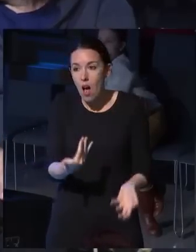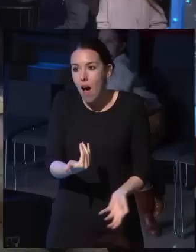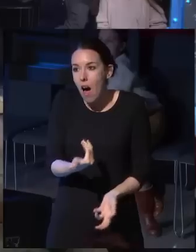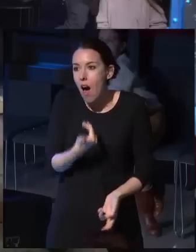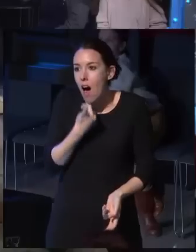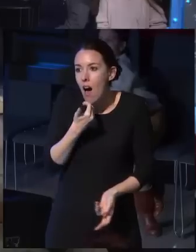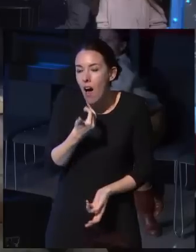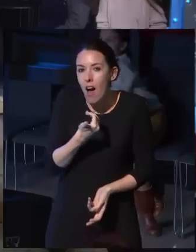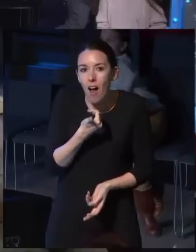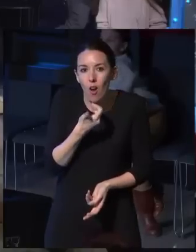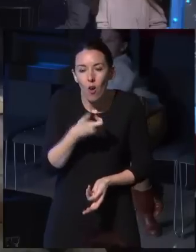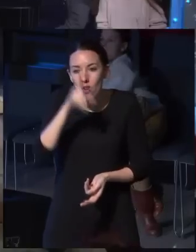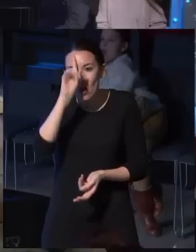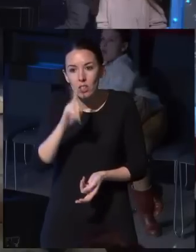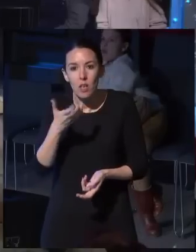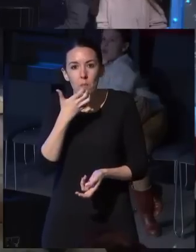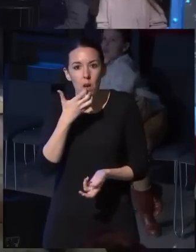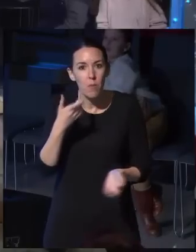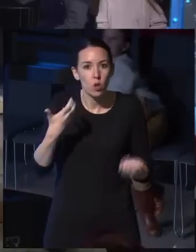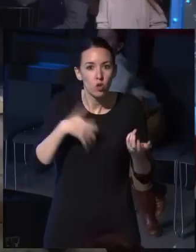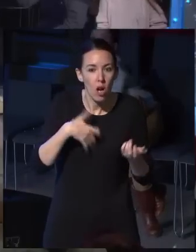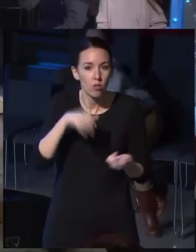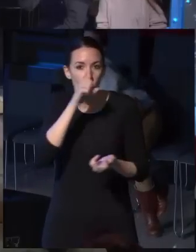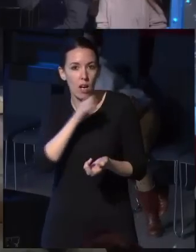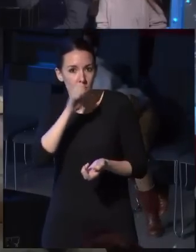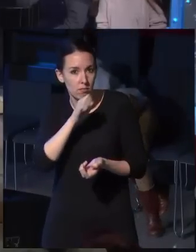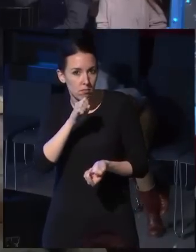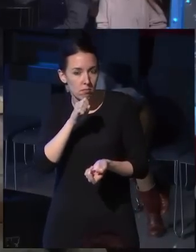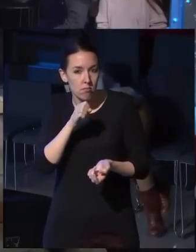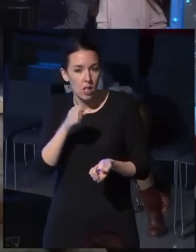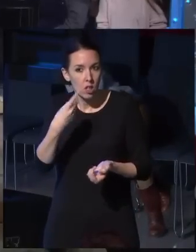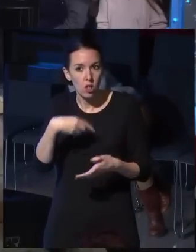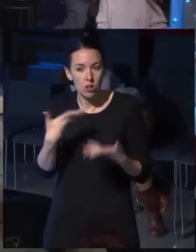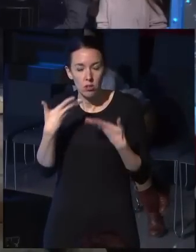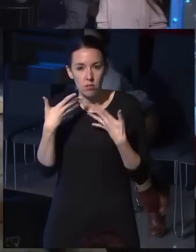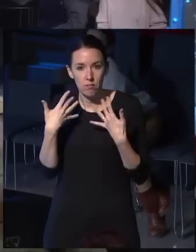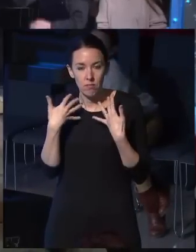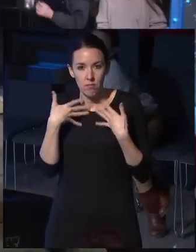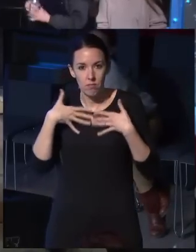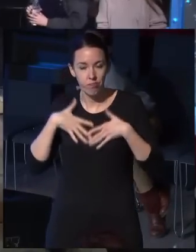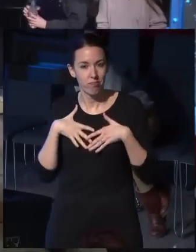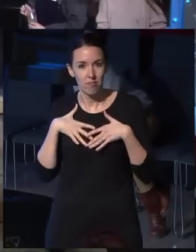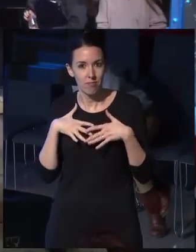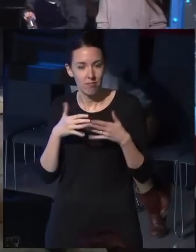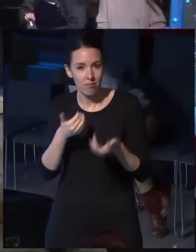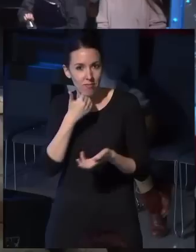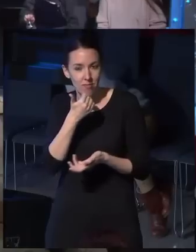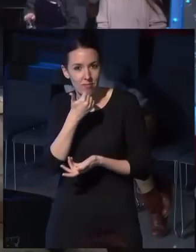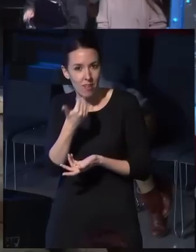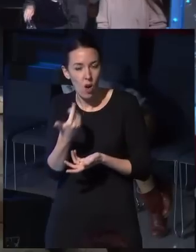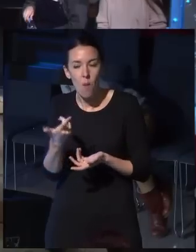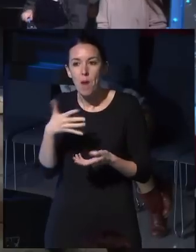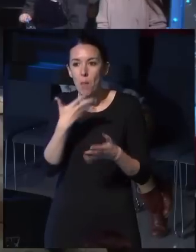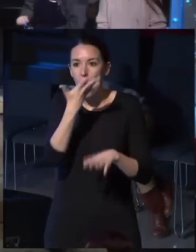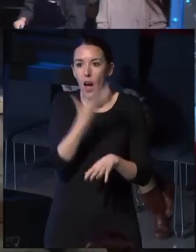cuando estáis interpretando canciones que a nosotros nos llega, ¿no? Algo es lo que sucede. Pero claro, estáis grabando un